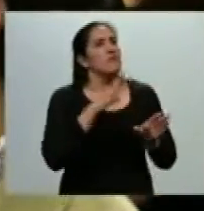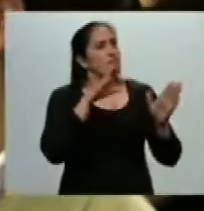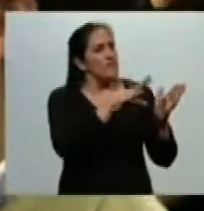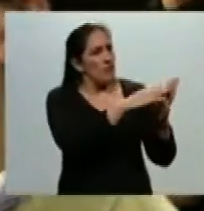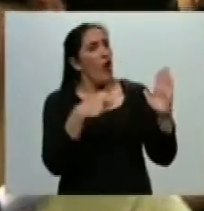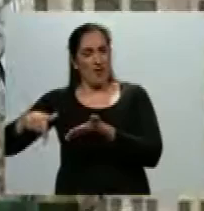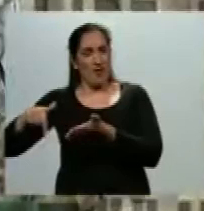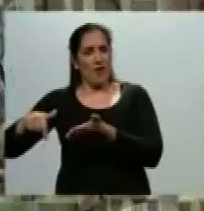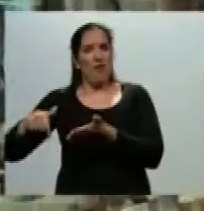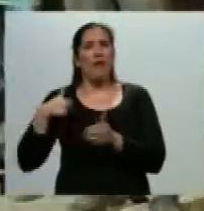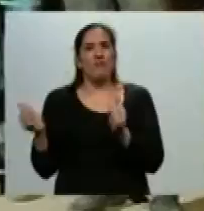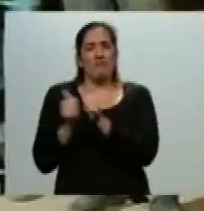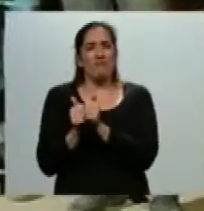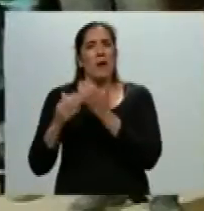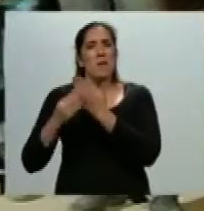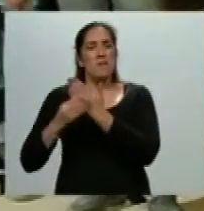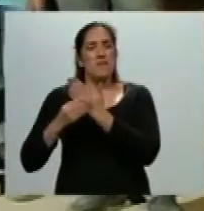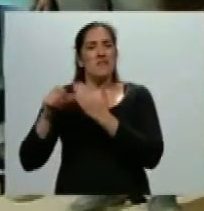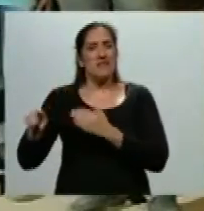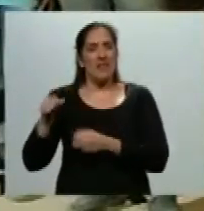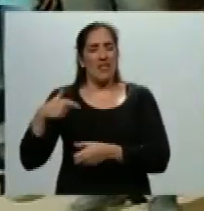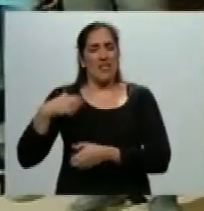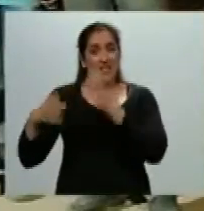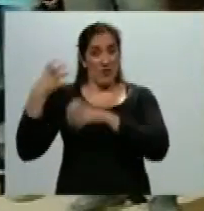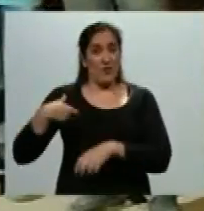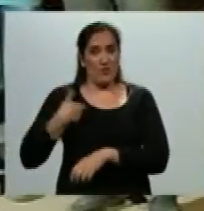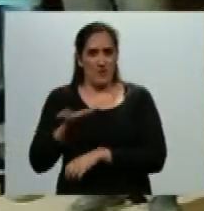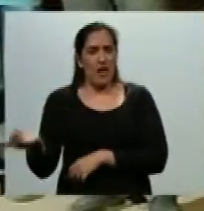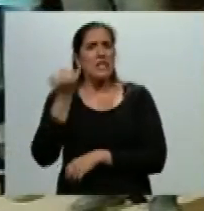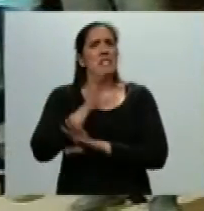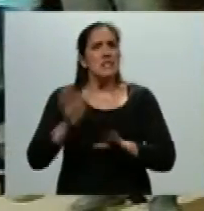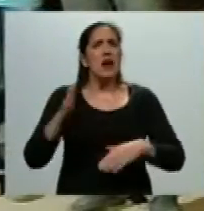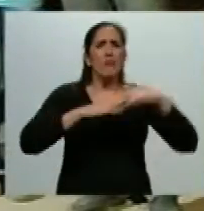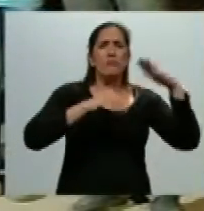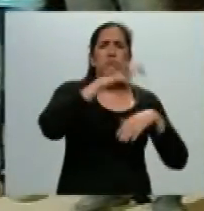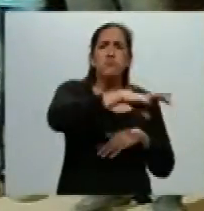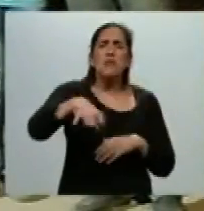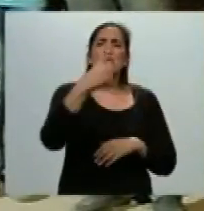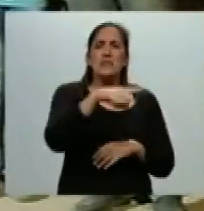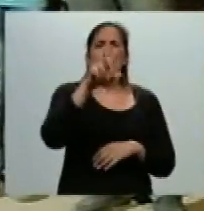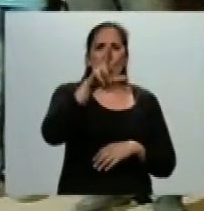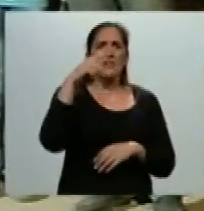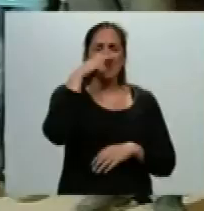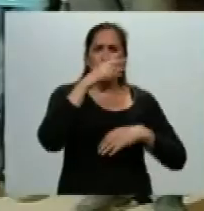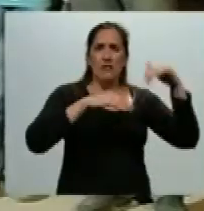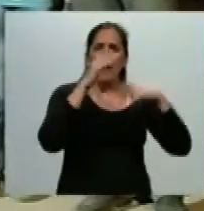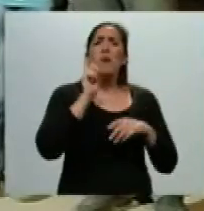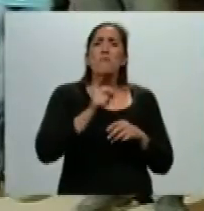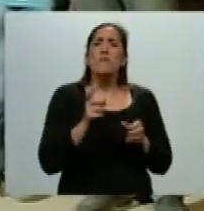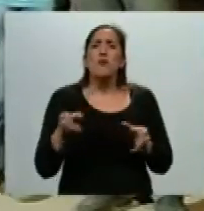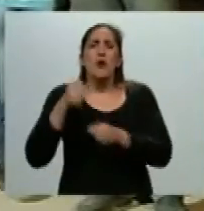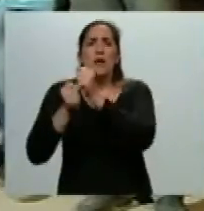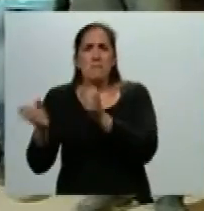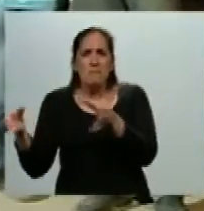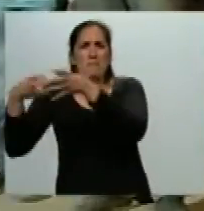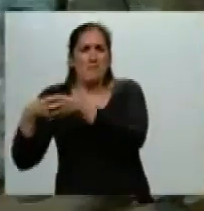todos los argentinos. Ya llevamos 177 viviendas inauguradas, construidas por cooperativistas,